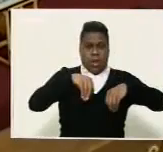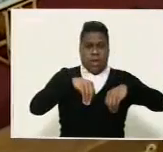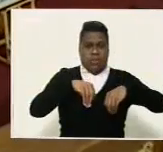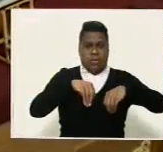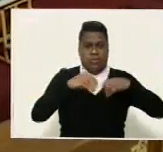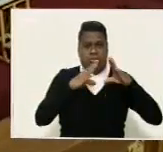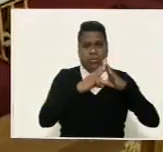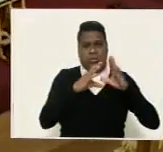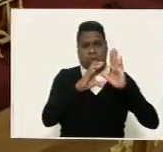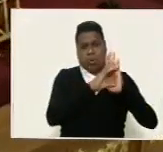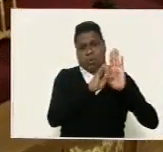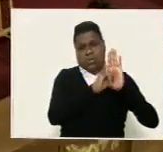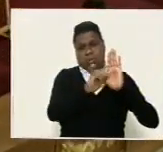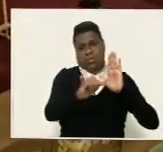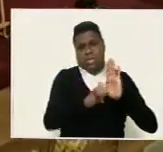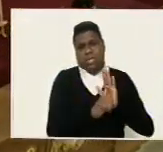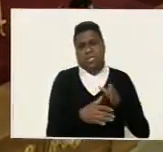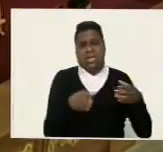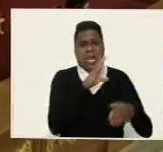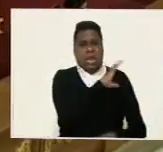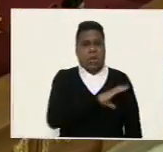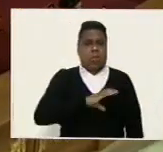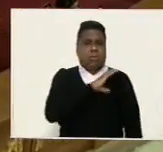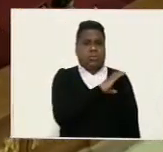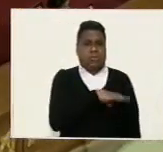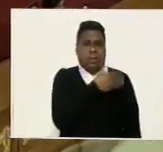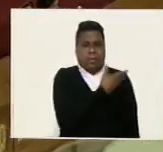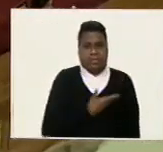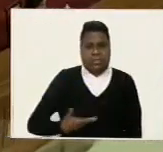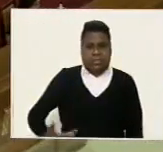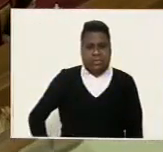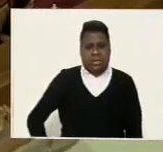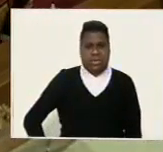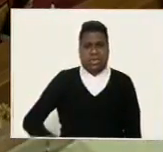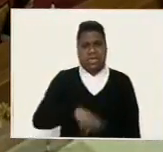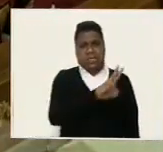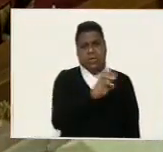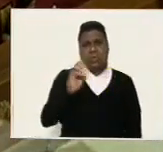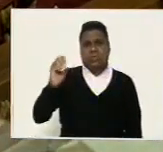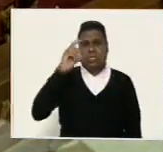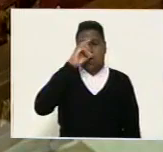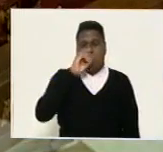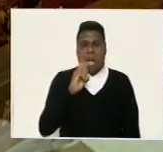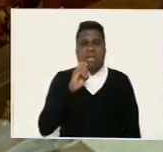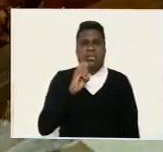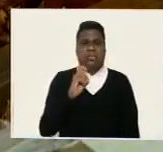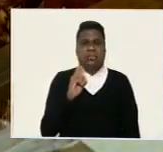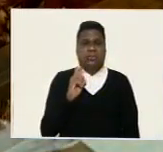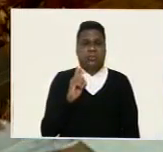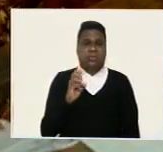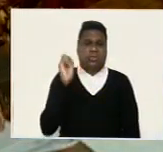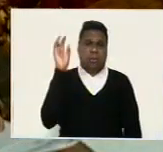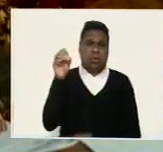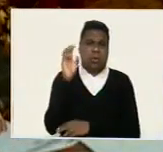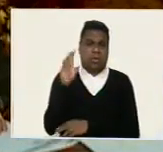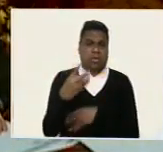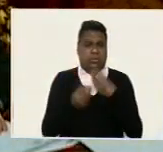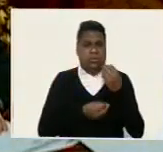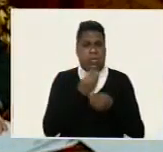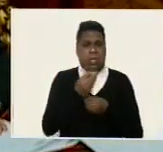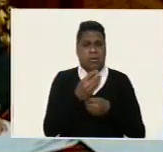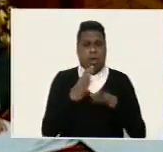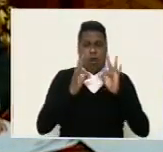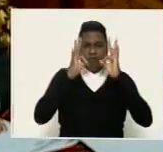constituyente a la Comisión Presidencial Bicentenario del Congreso de Angostura en los actos